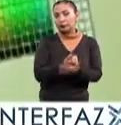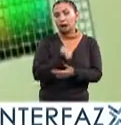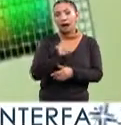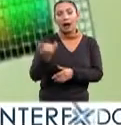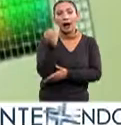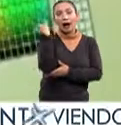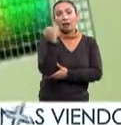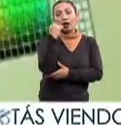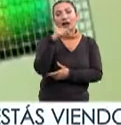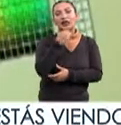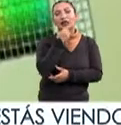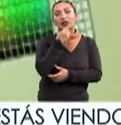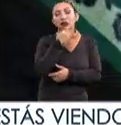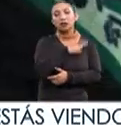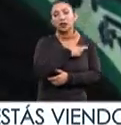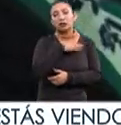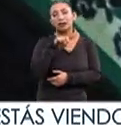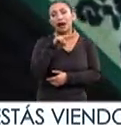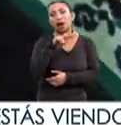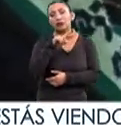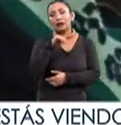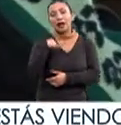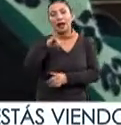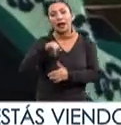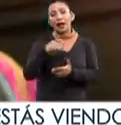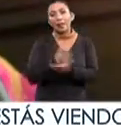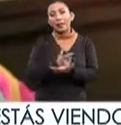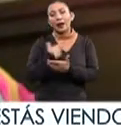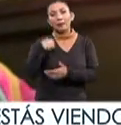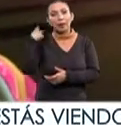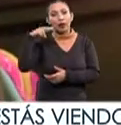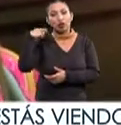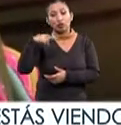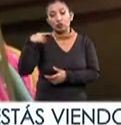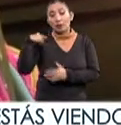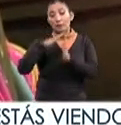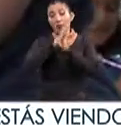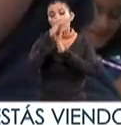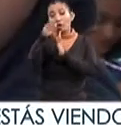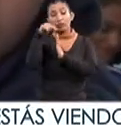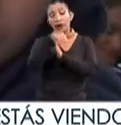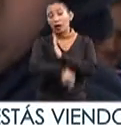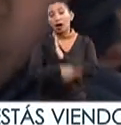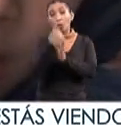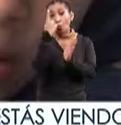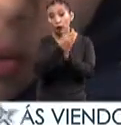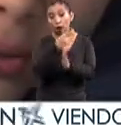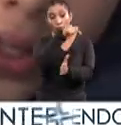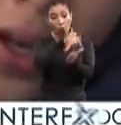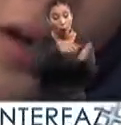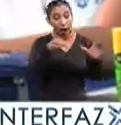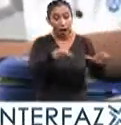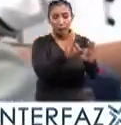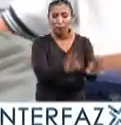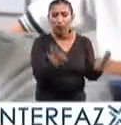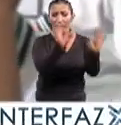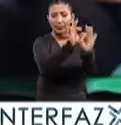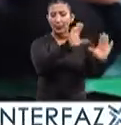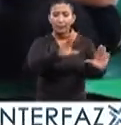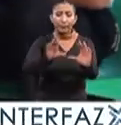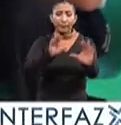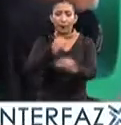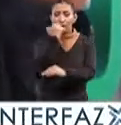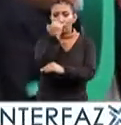el preescolar Niños Héroes de Nacosari de Jalapa, Veracruz. Las bibliotecas no solo son un espacio fundamental en la